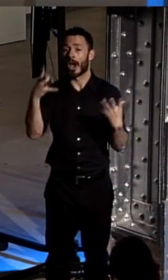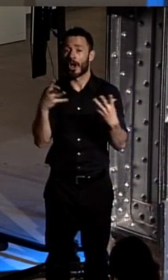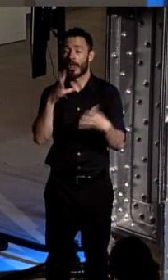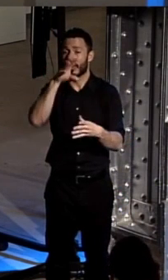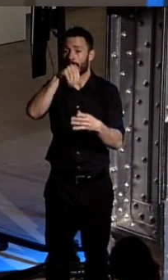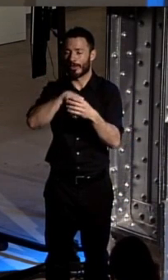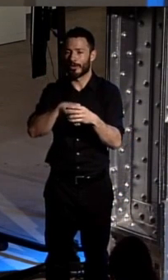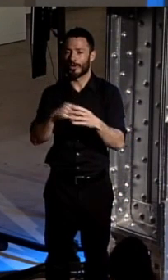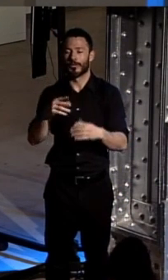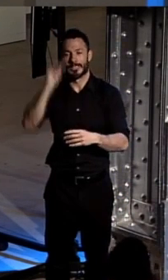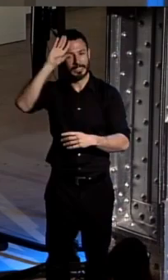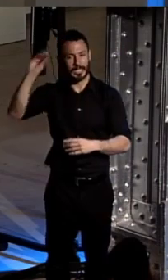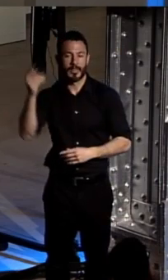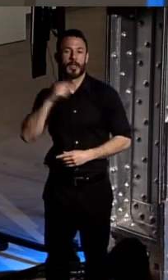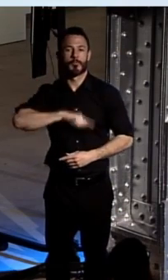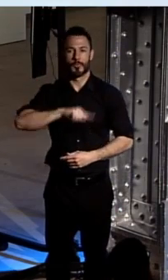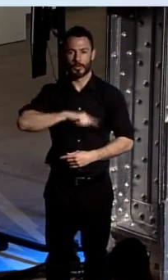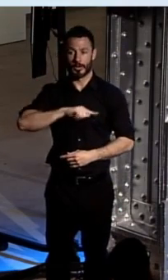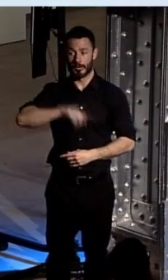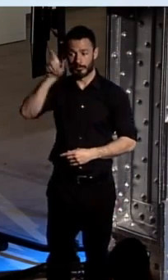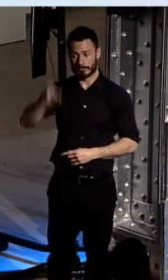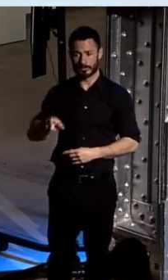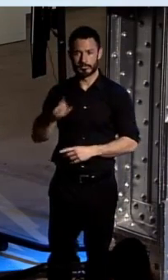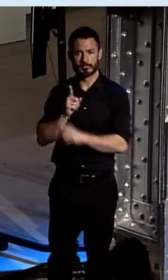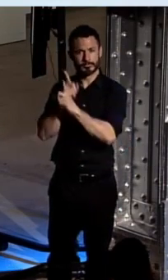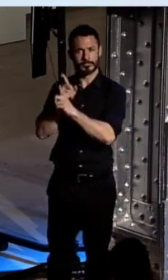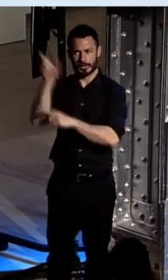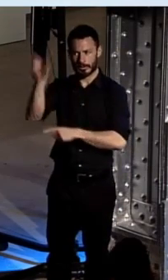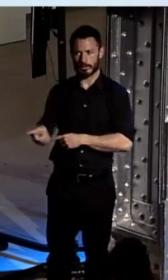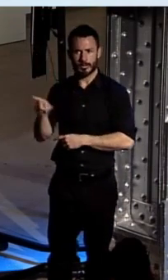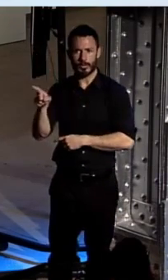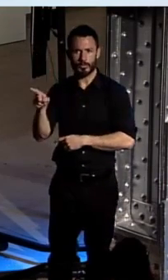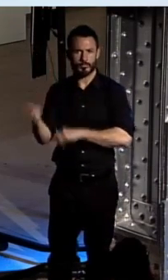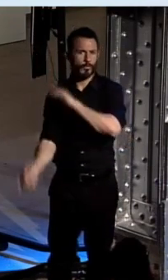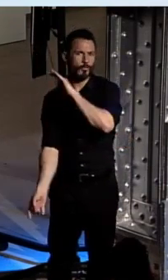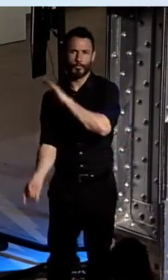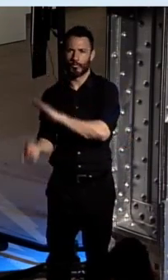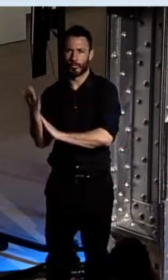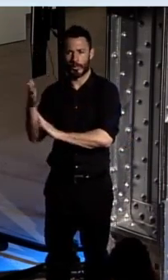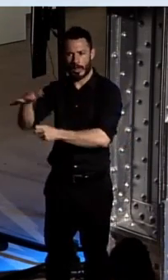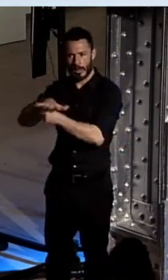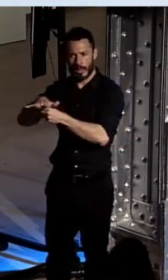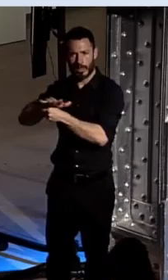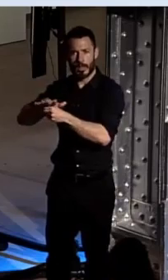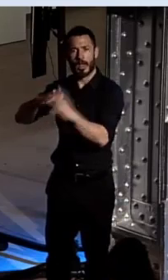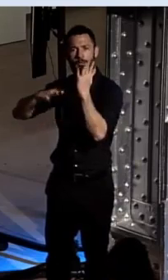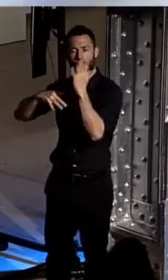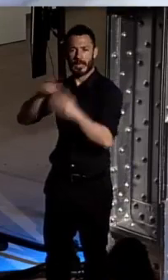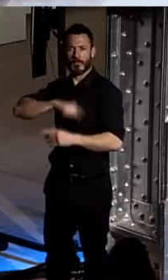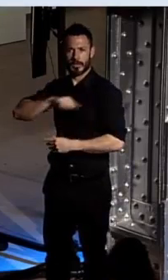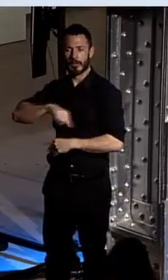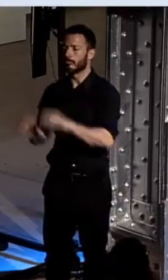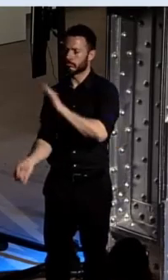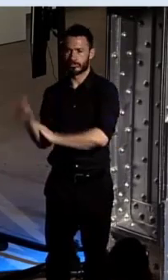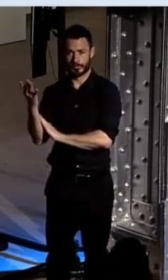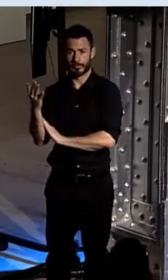Rosalind Picard, con la que coincidí cuando estuve en MIT, se puede considerar una de las fundadoras de este área de la informática afectiva. Dentro